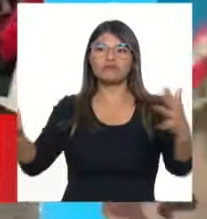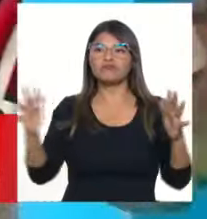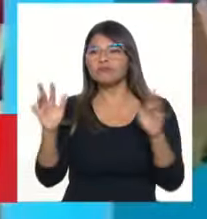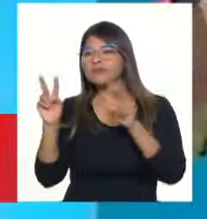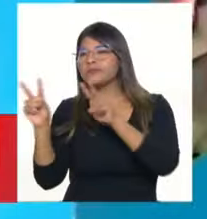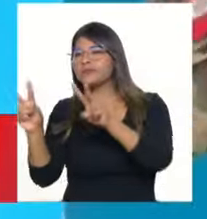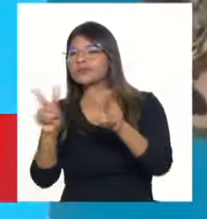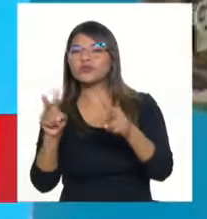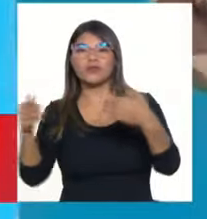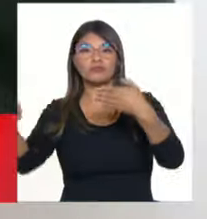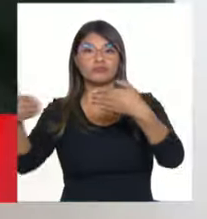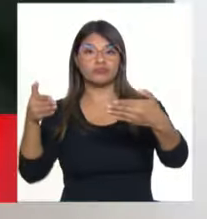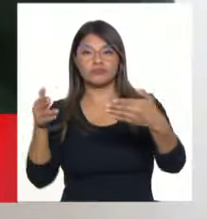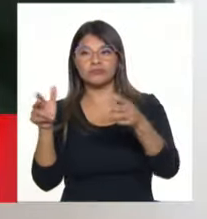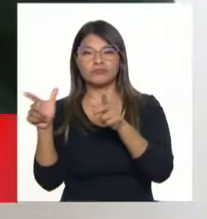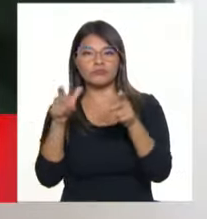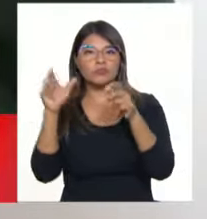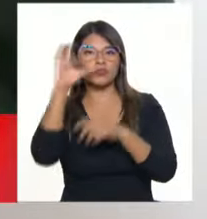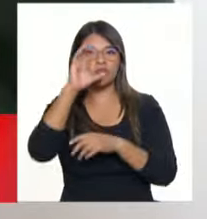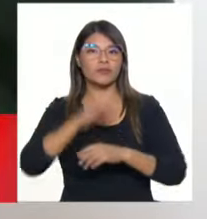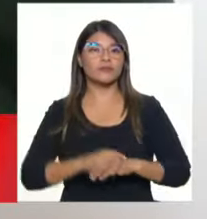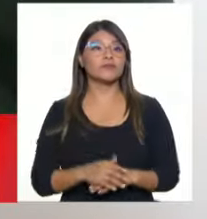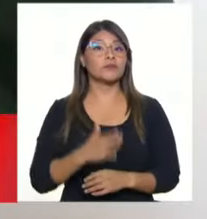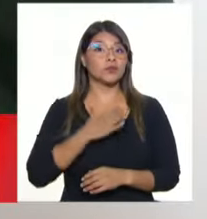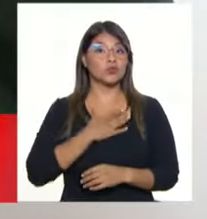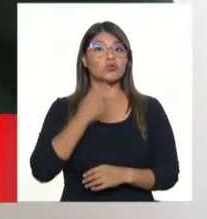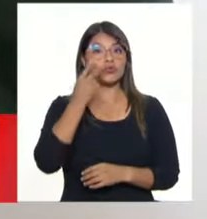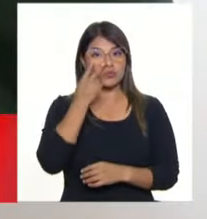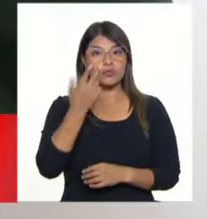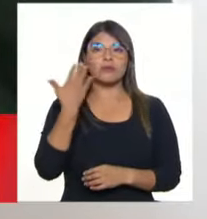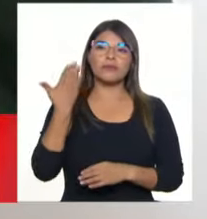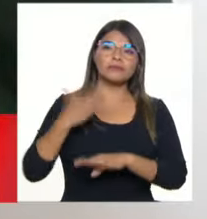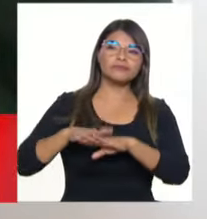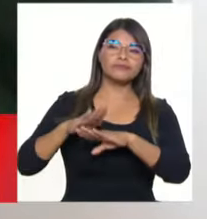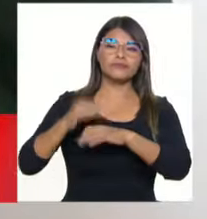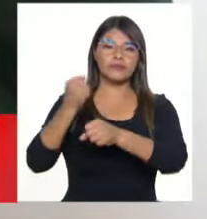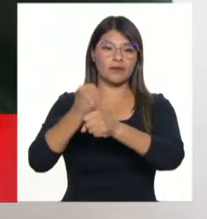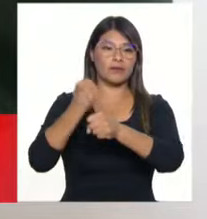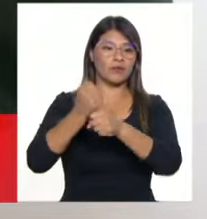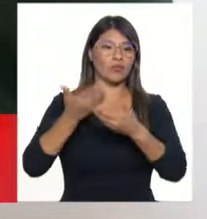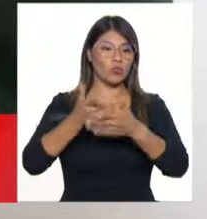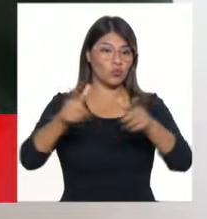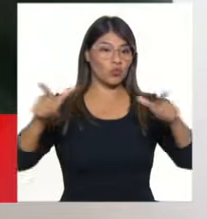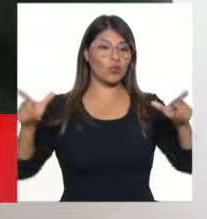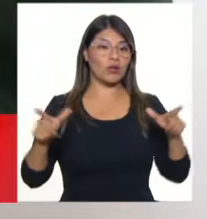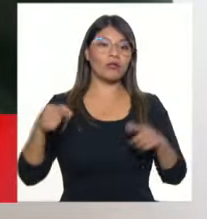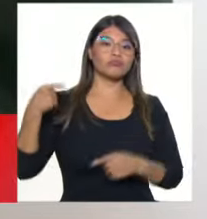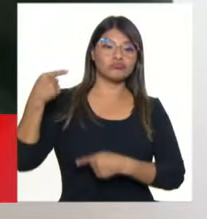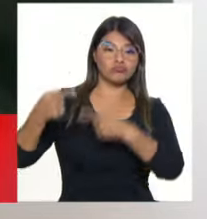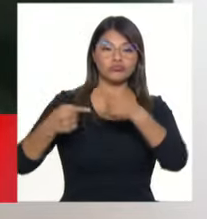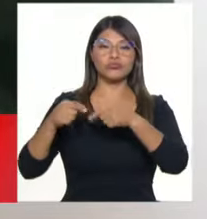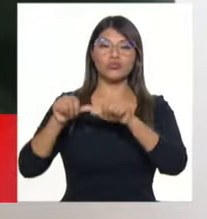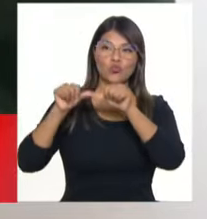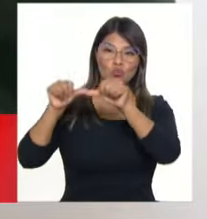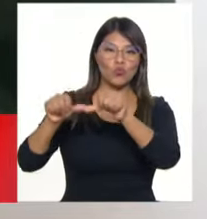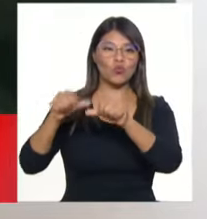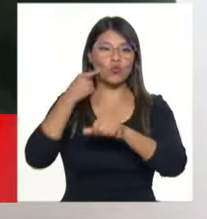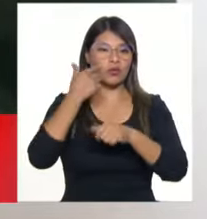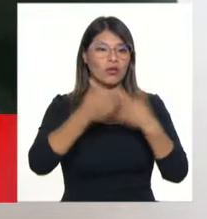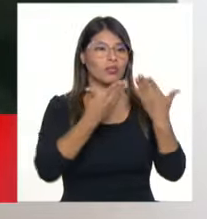ubicación de los asesinos. Estamos trabajando en la zona y continuamos durante todo este